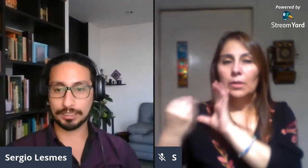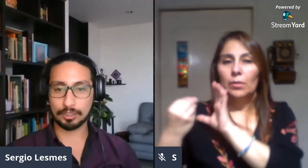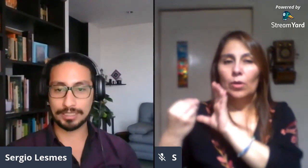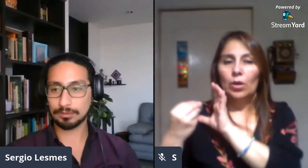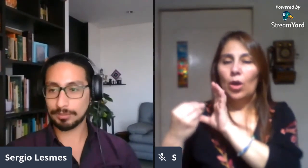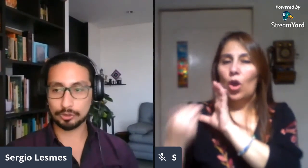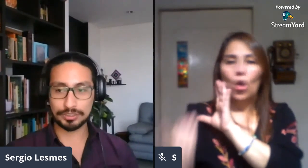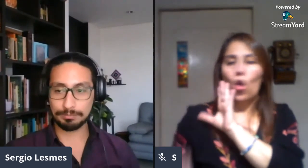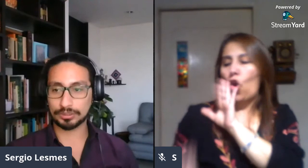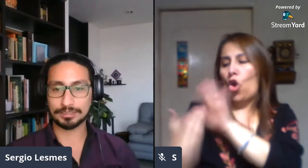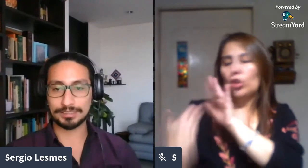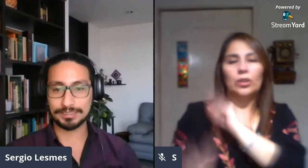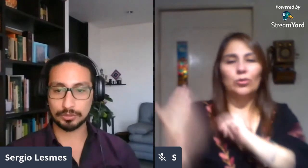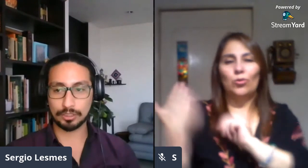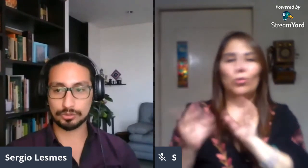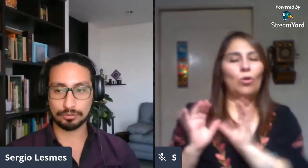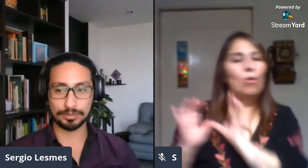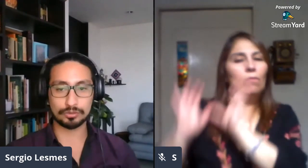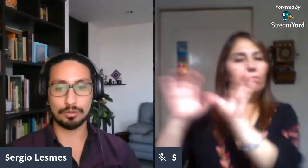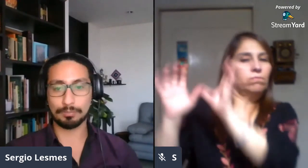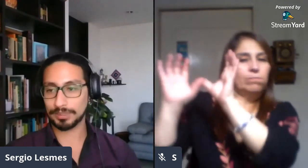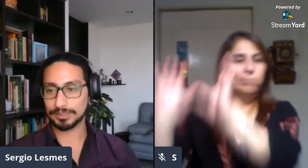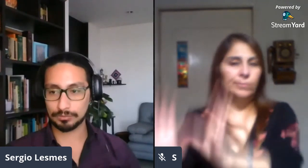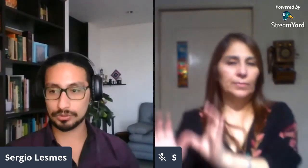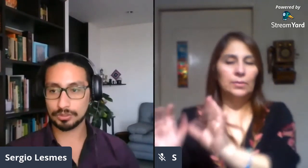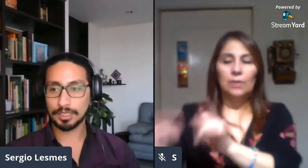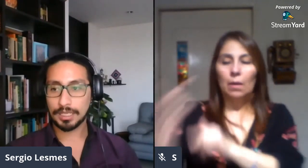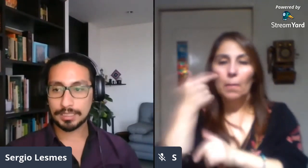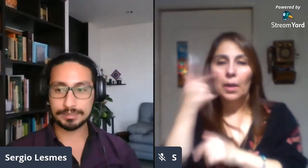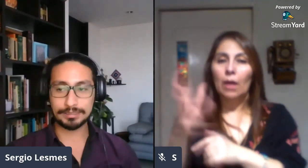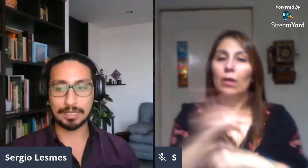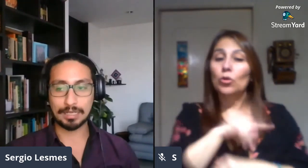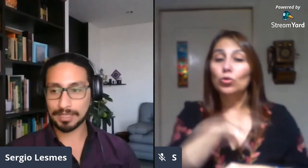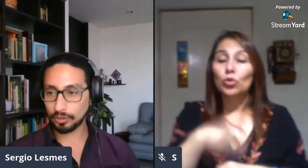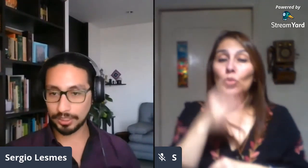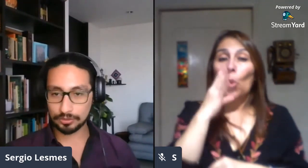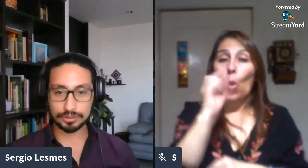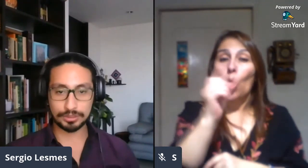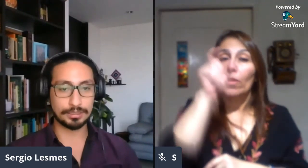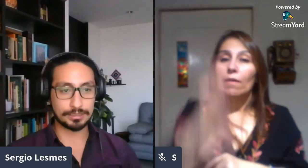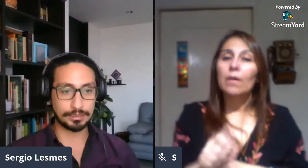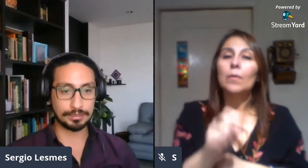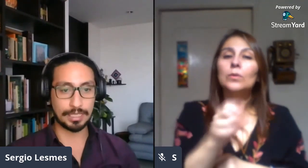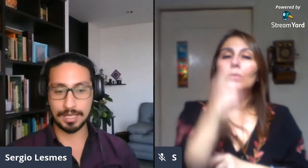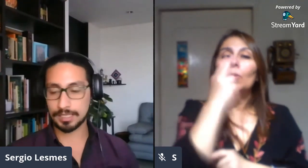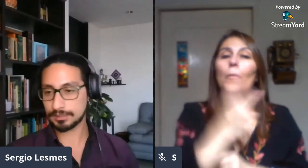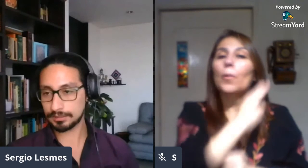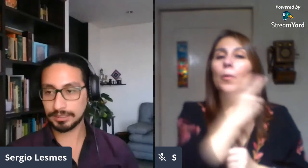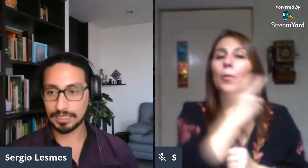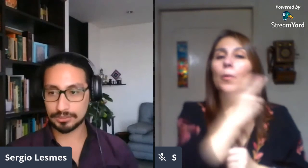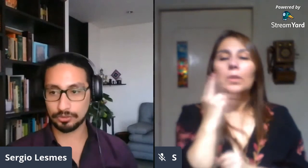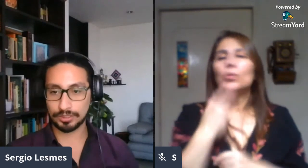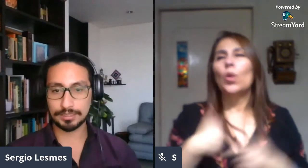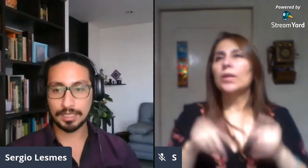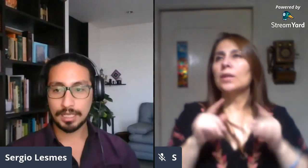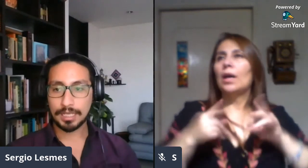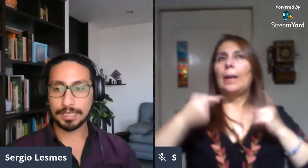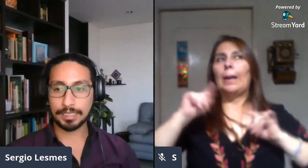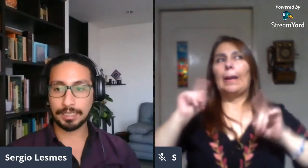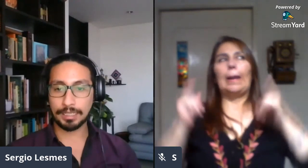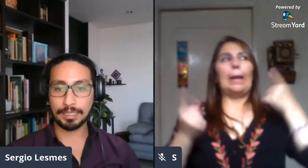creo que en este momento es importantísimo que los hombres nos comprometamos sin dar más rodeos, sin dar más